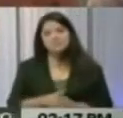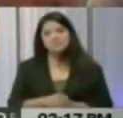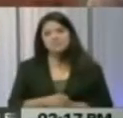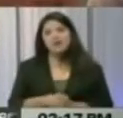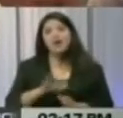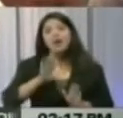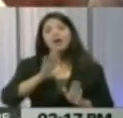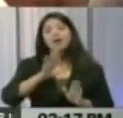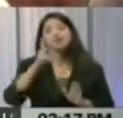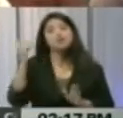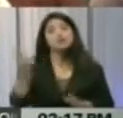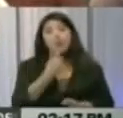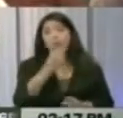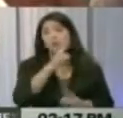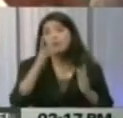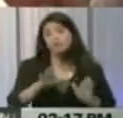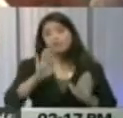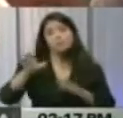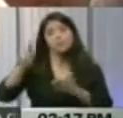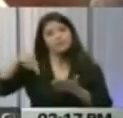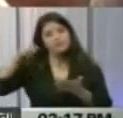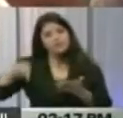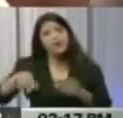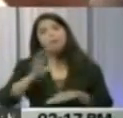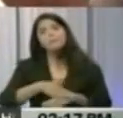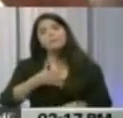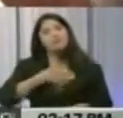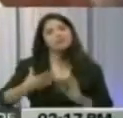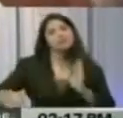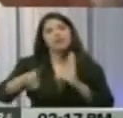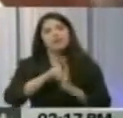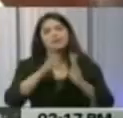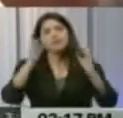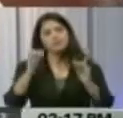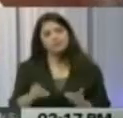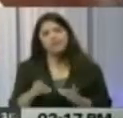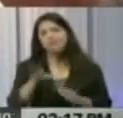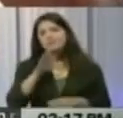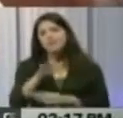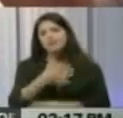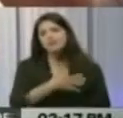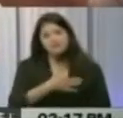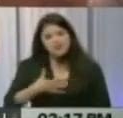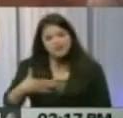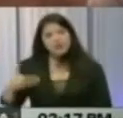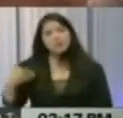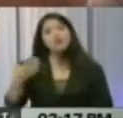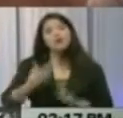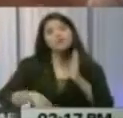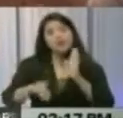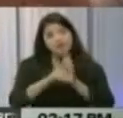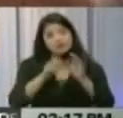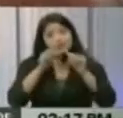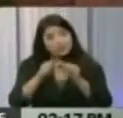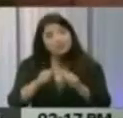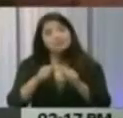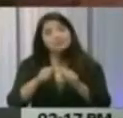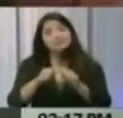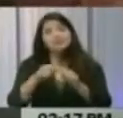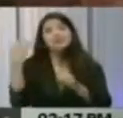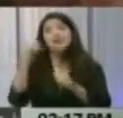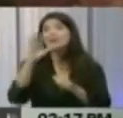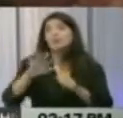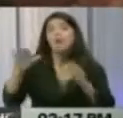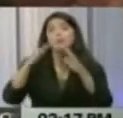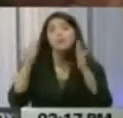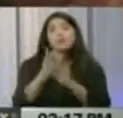el respaldo de los venezolanos y las venezolanas, porque es nuestro derecho a decidir el destino que nos queremos dar y es nuestro derecho seguir existiendo en el mundo